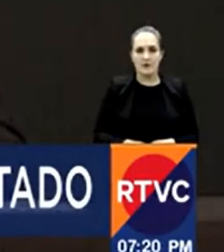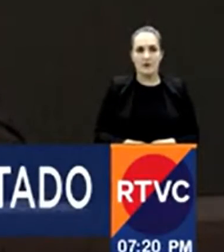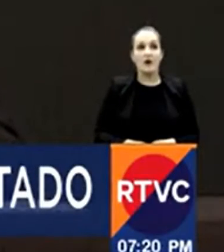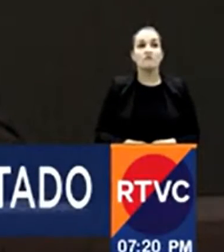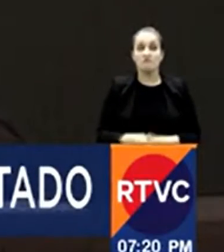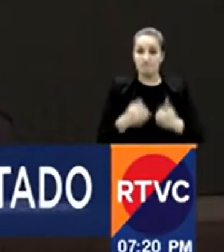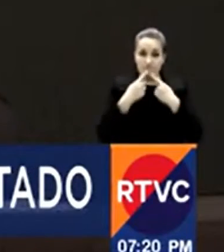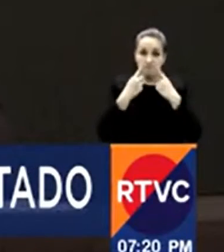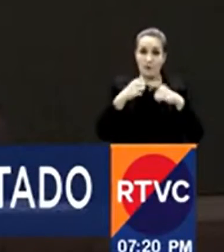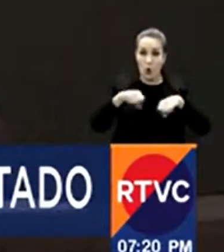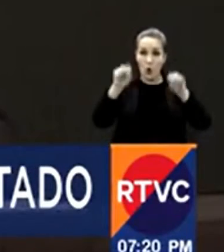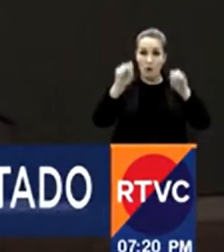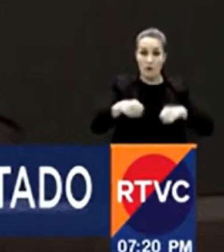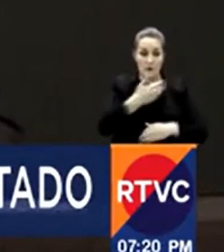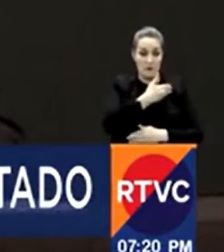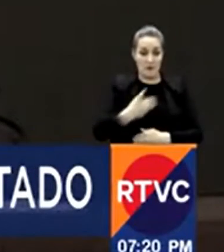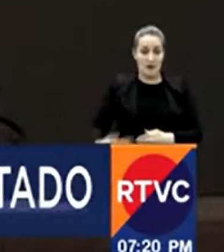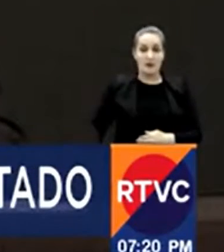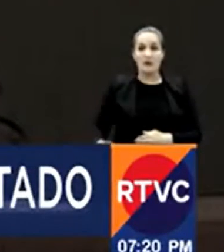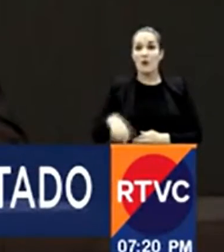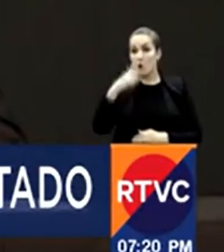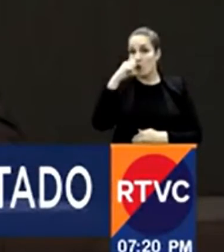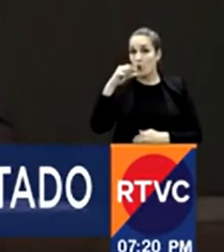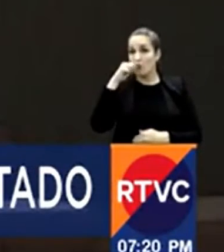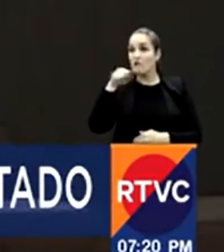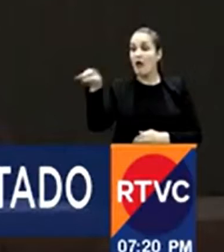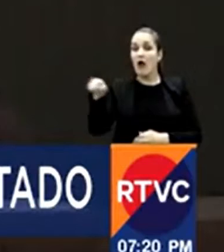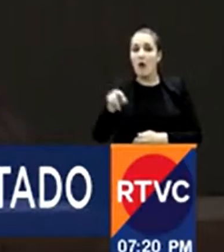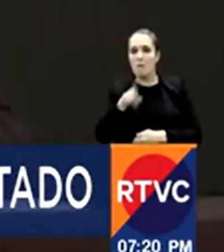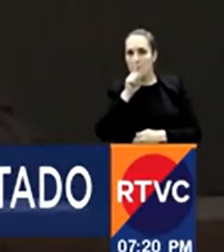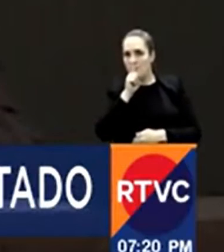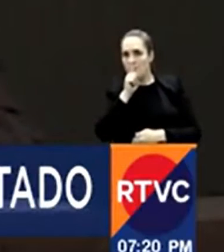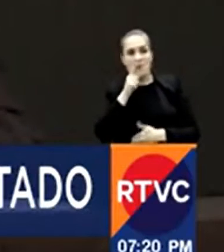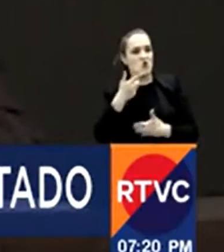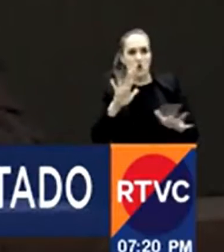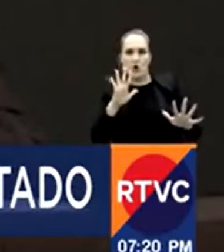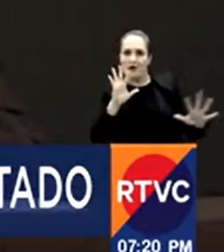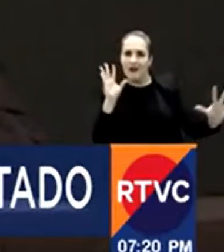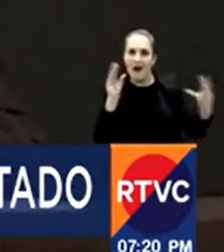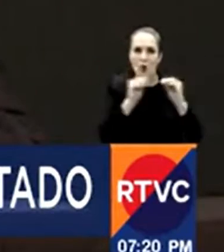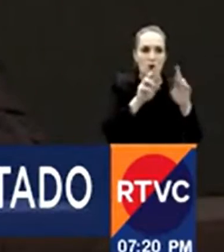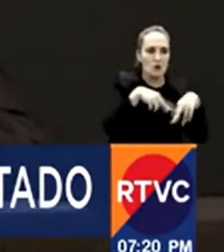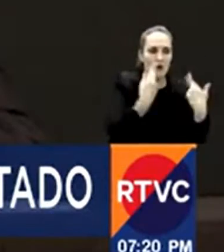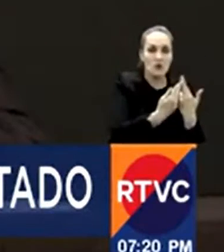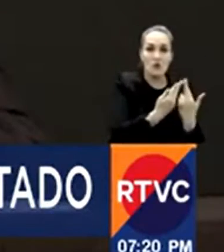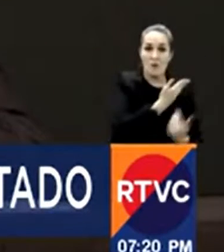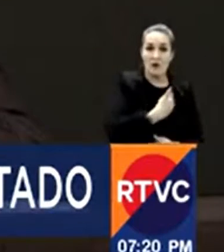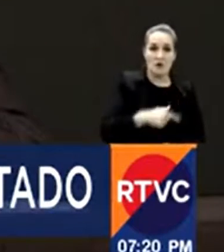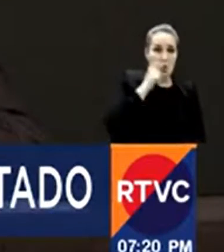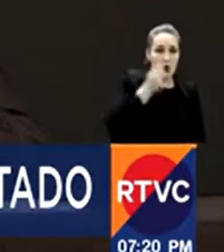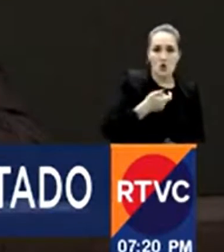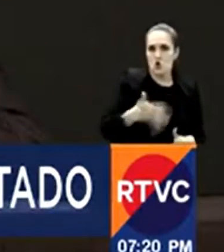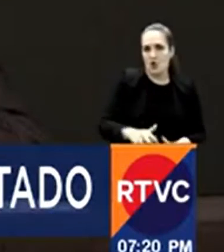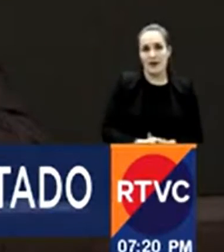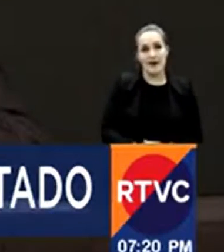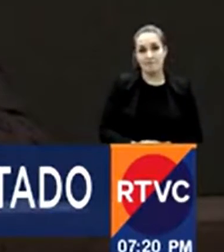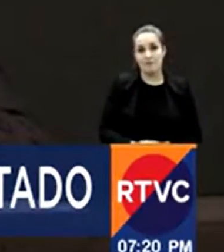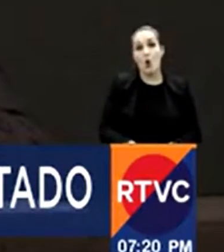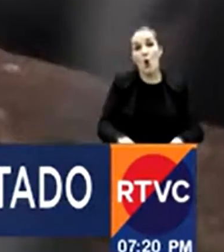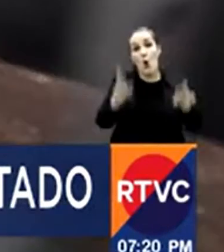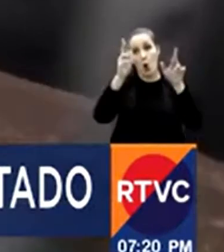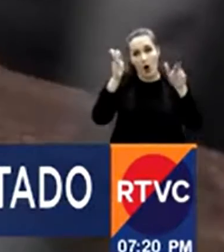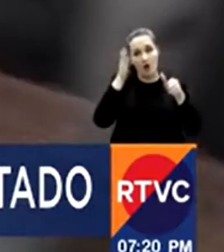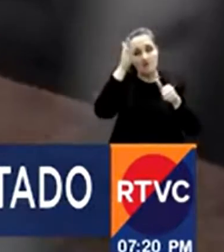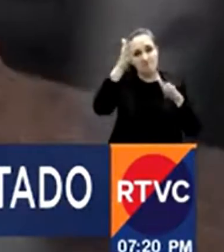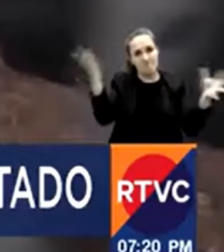Confirmamos hoy que el presidente Putin no se niega a reunirse con el presidente Zelensky. Probablemente algún día, espero, surja tal